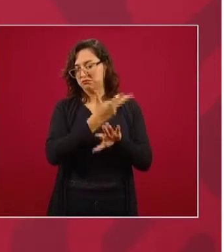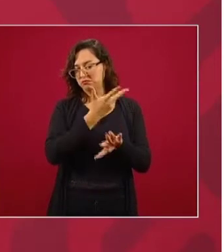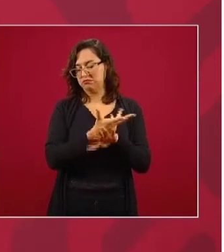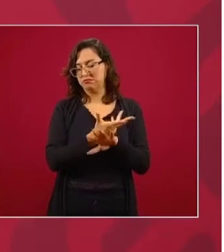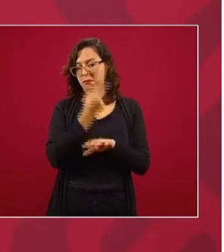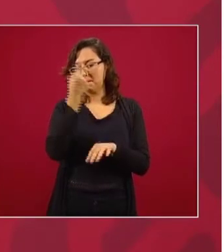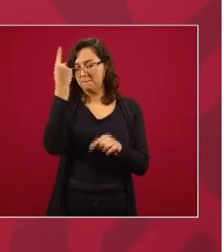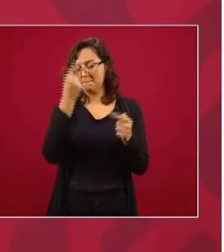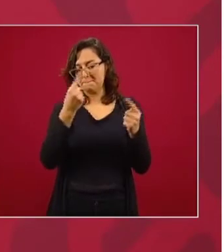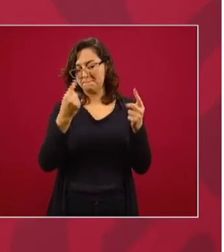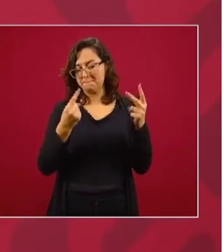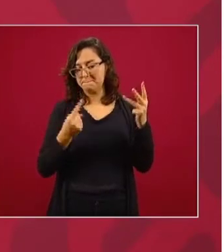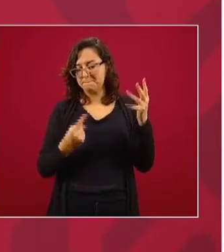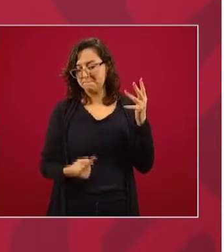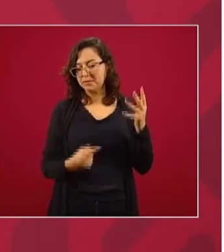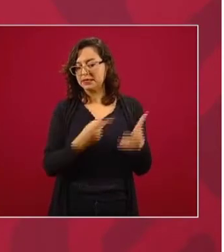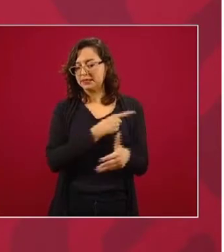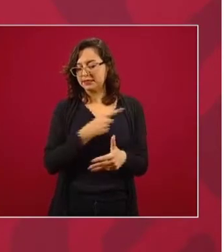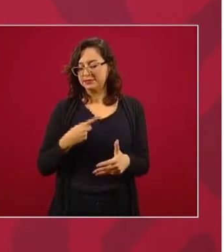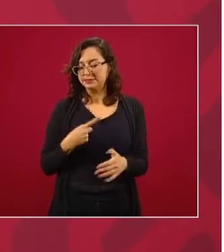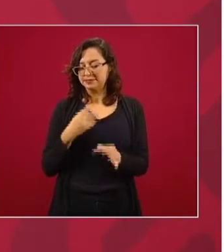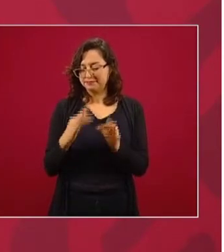presentar bien la solicitud